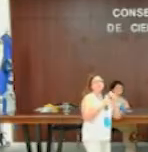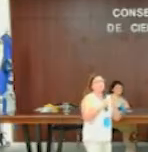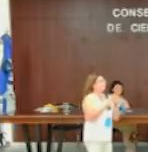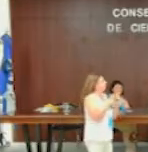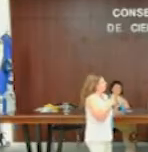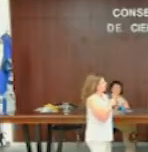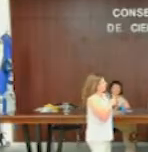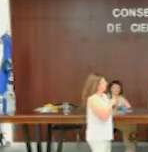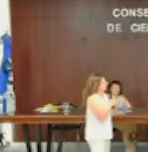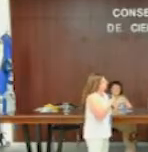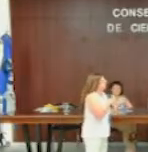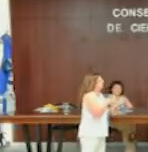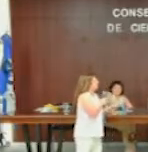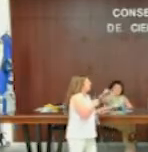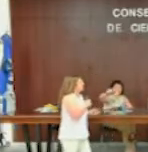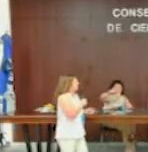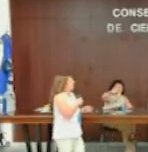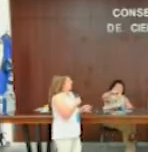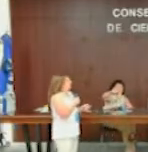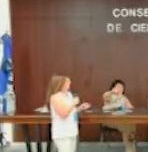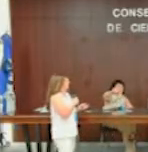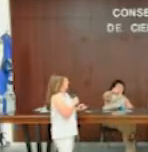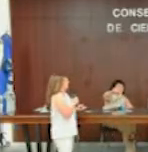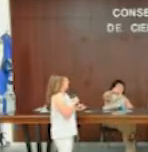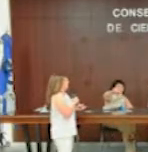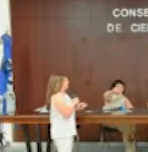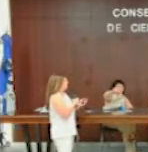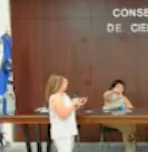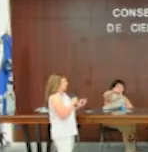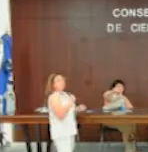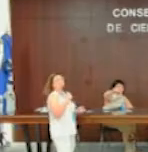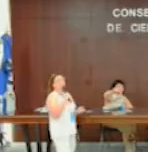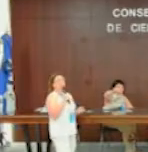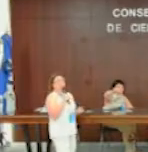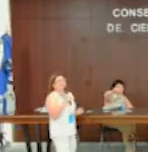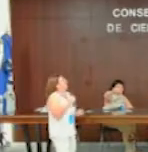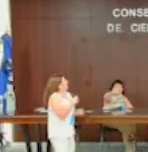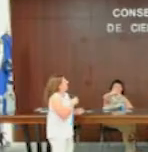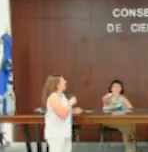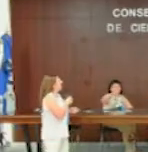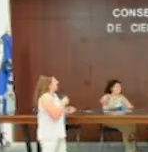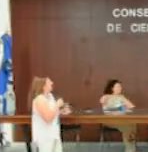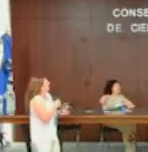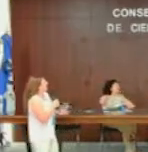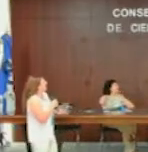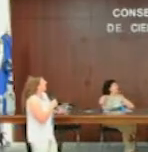siempre se pide permiso. Y Ana, por favor. listo. Cerrar. Permiso, me tengo que ir.